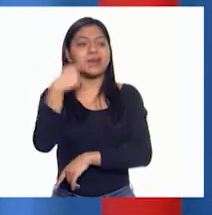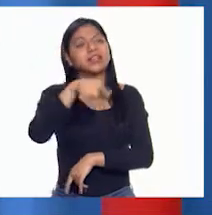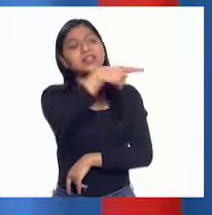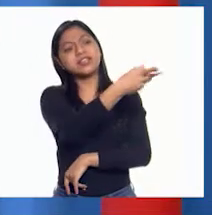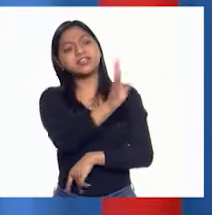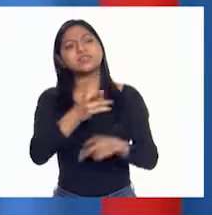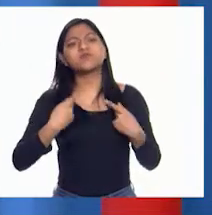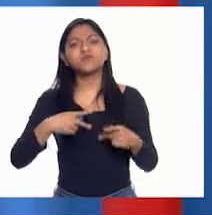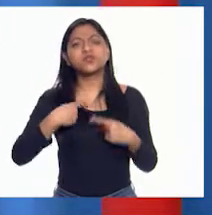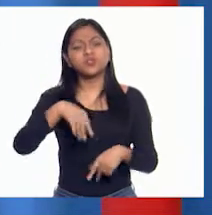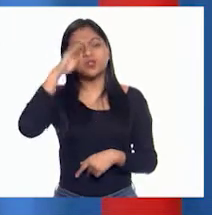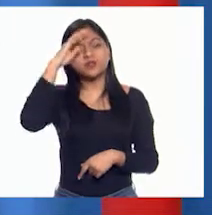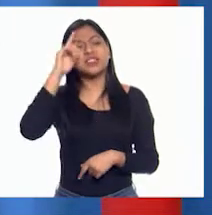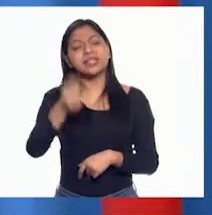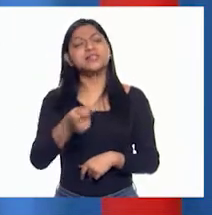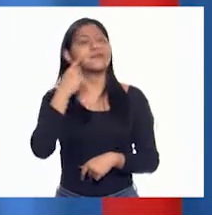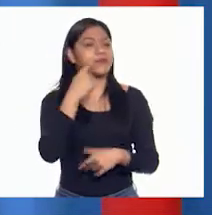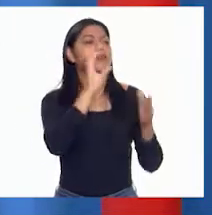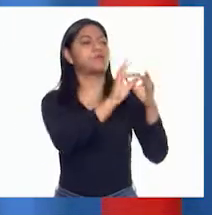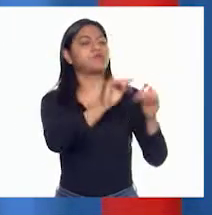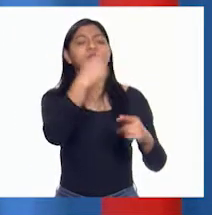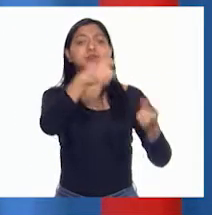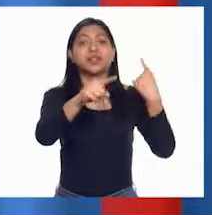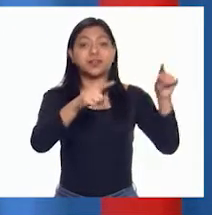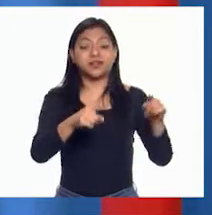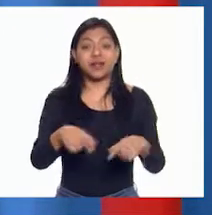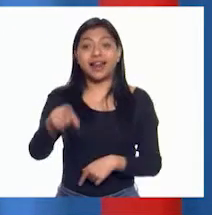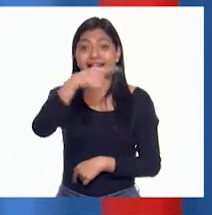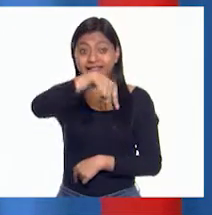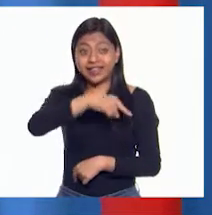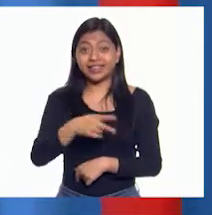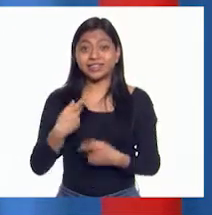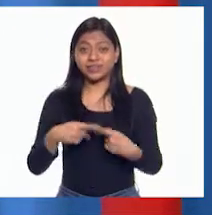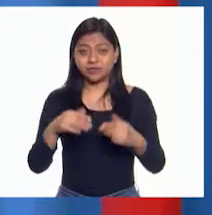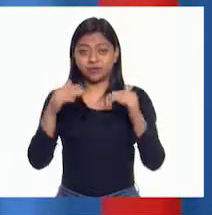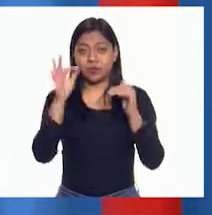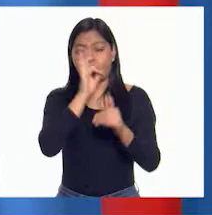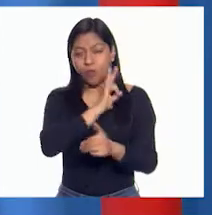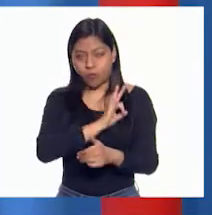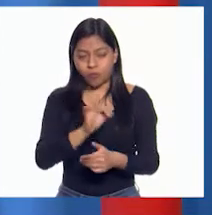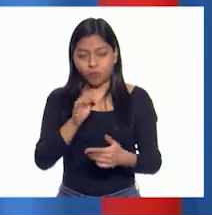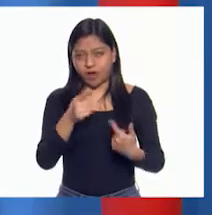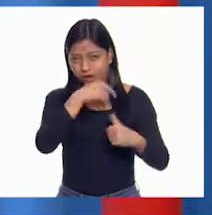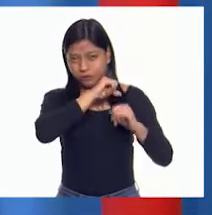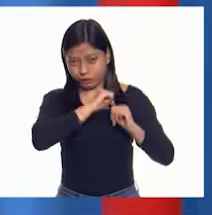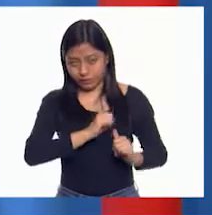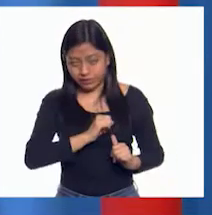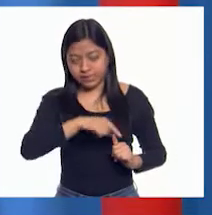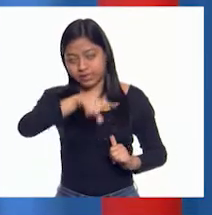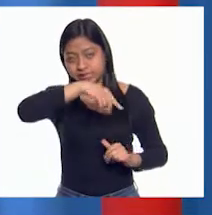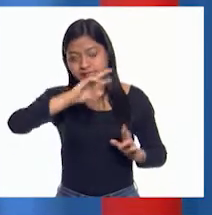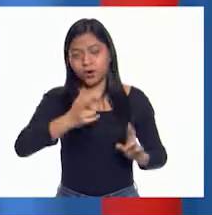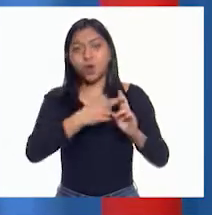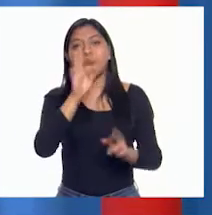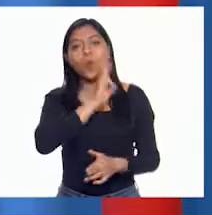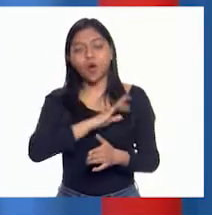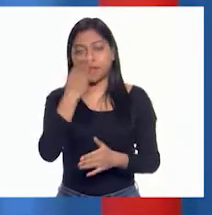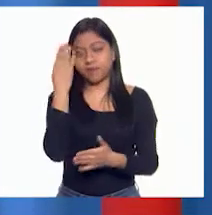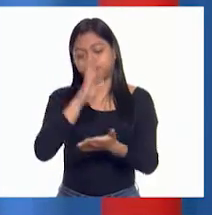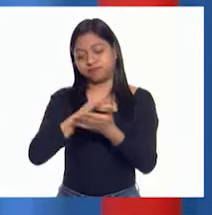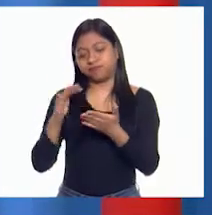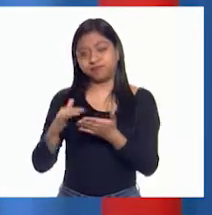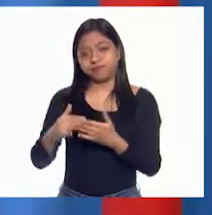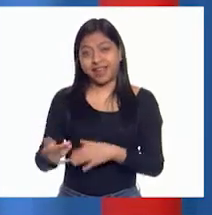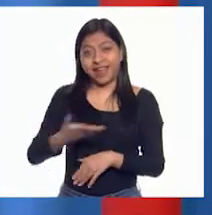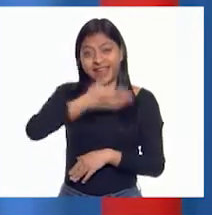cómo pensar. En consecuencia, solo los sacerdotes podían leer la Biblia e interpretarla. Y es que la Biblia estaba escrita